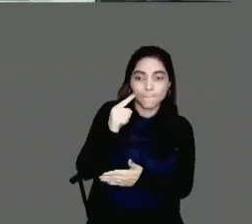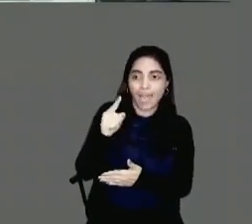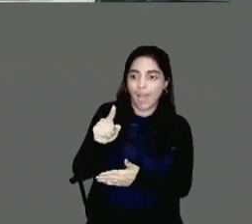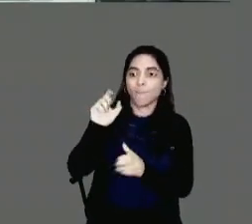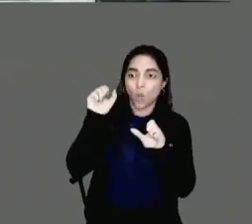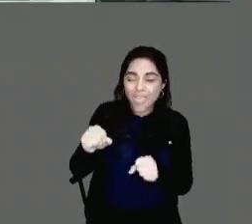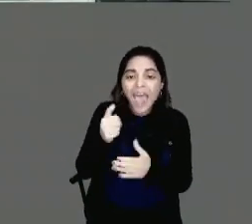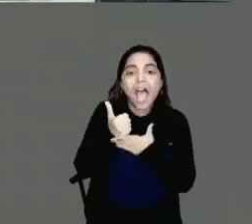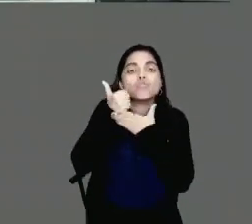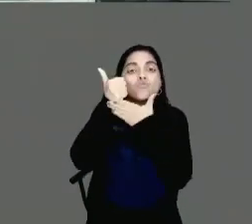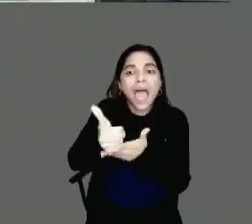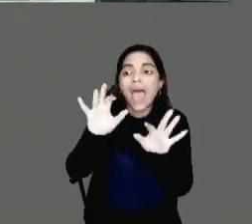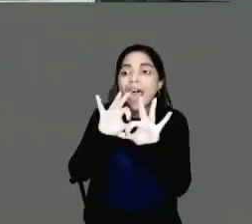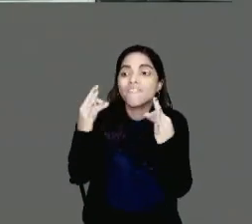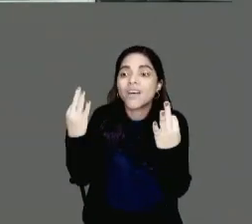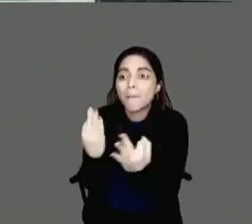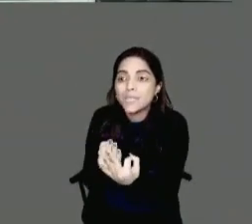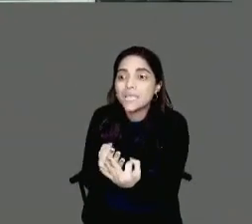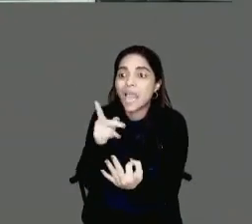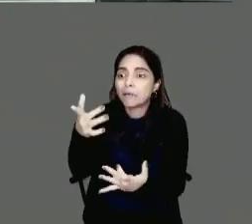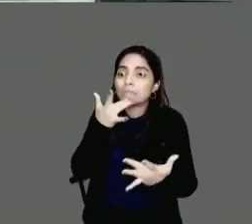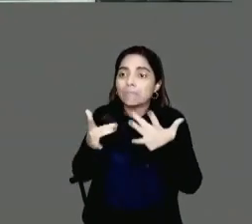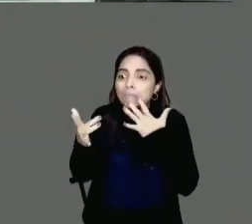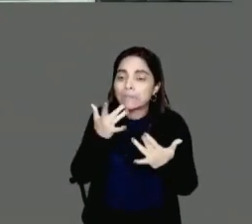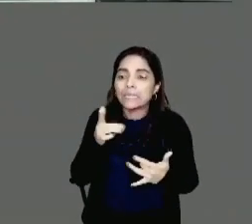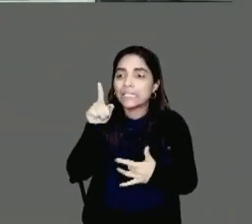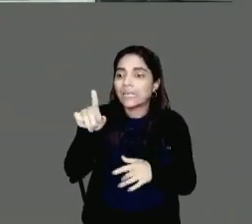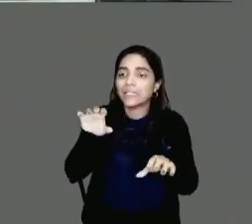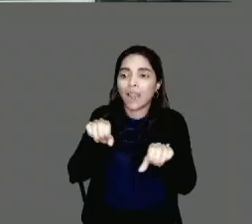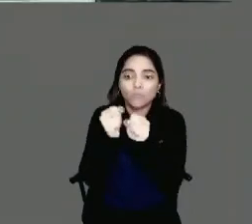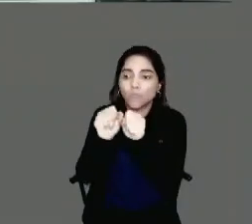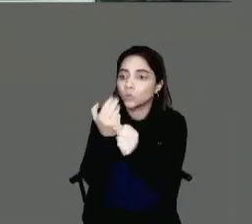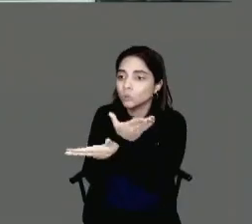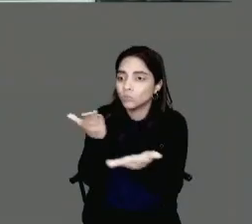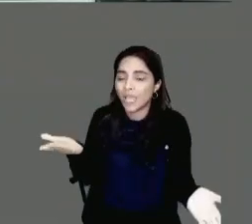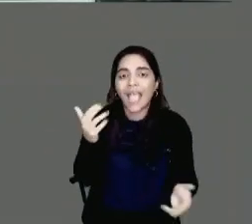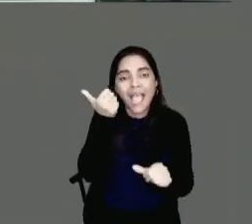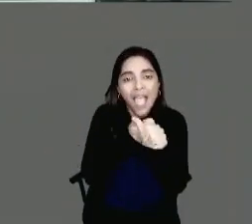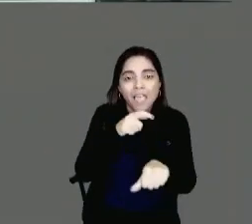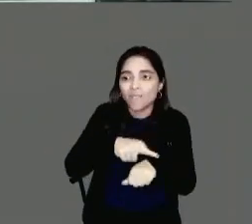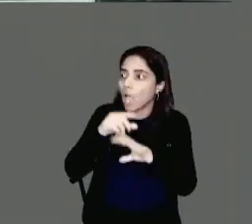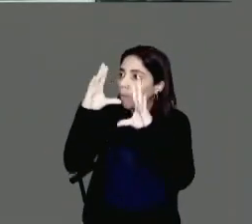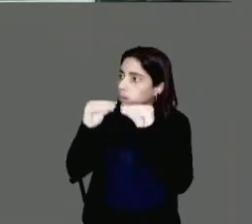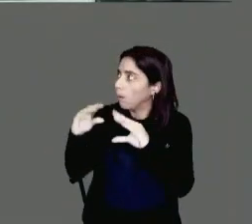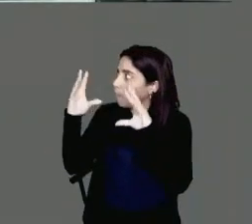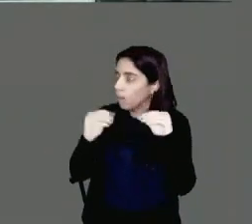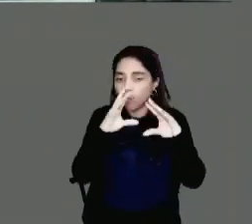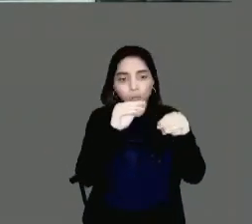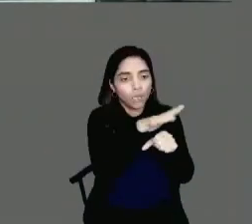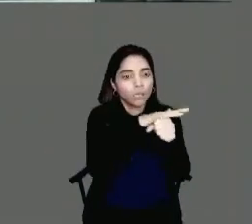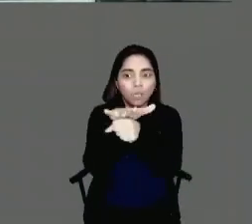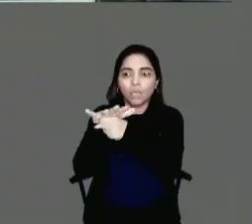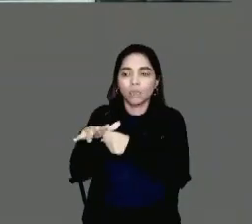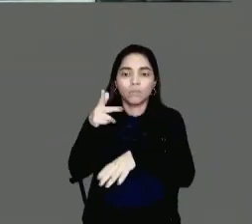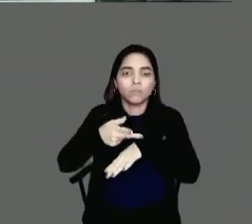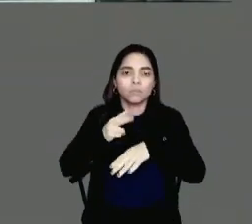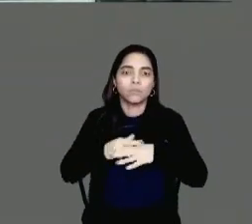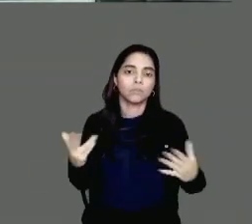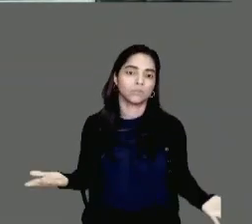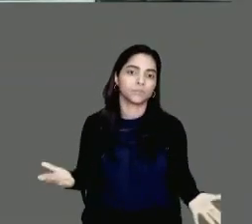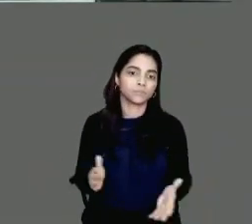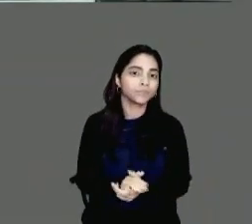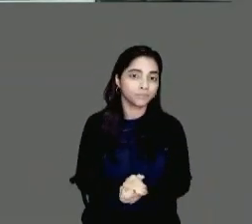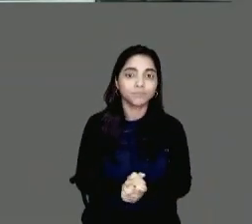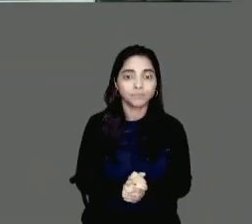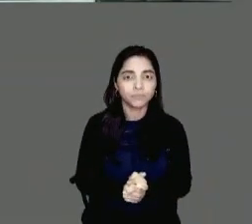para ayudar a las familias a por lo menos capiar el temporal cada vez que hay los apagones esos selectivos a través de todo Puerto Rico señor presidente me